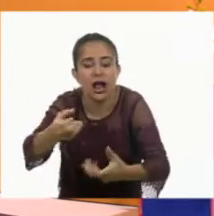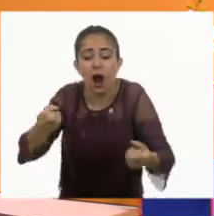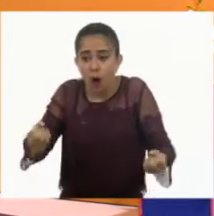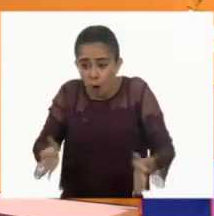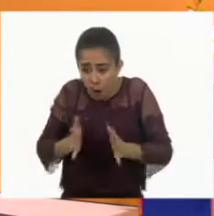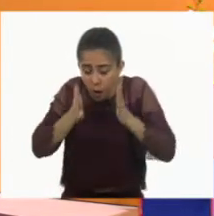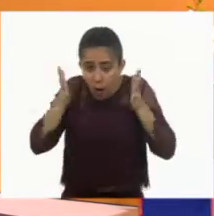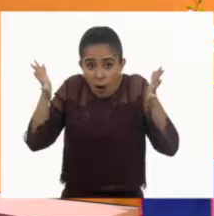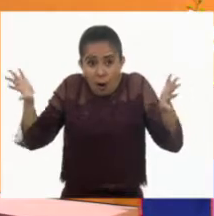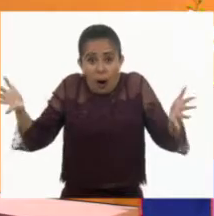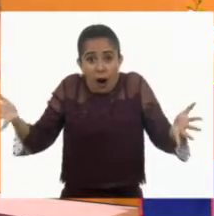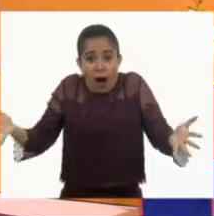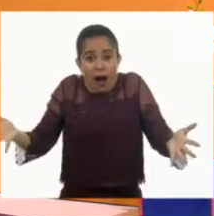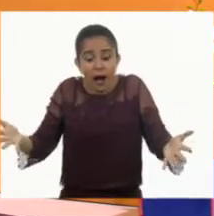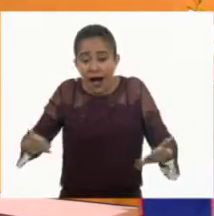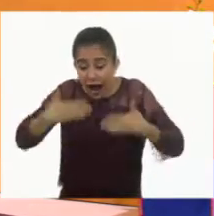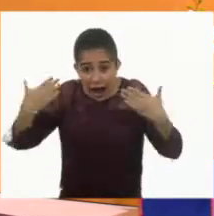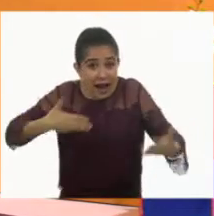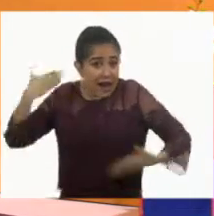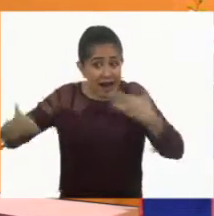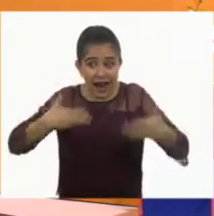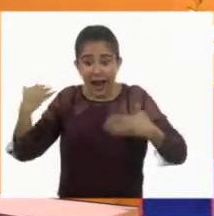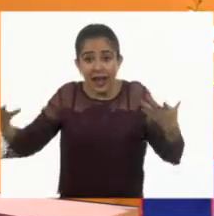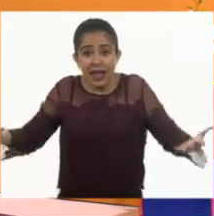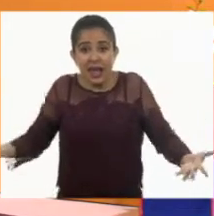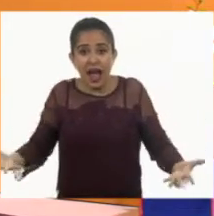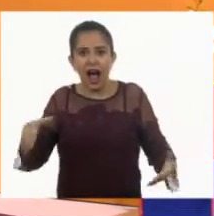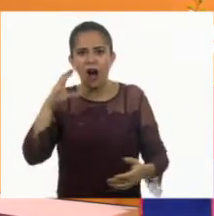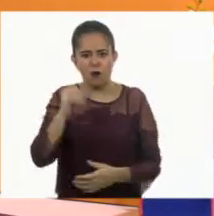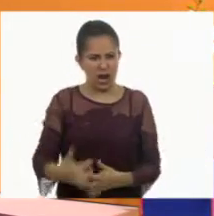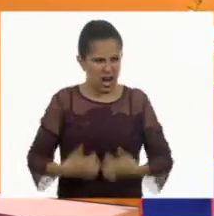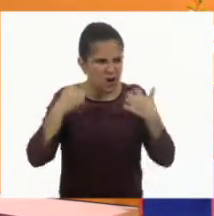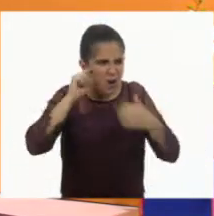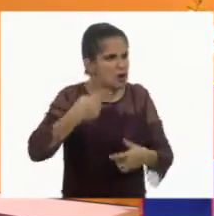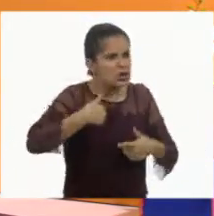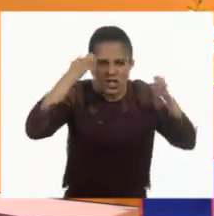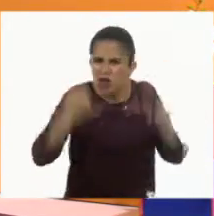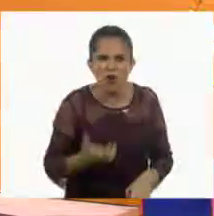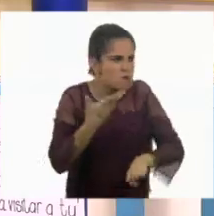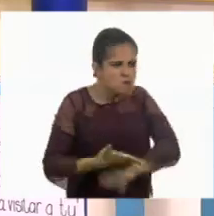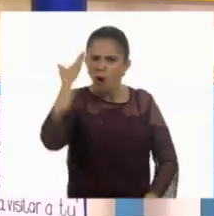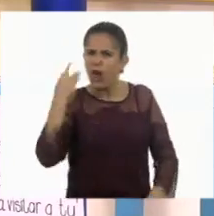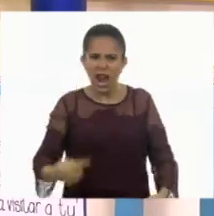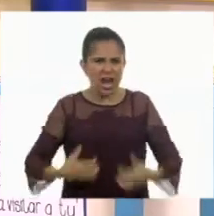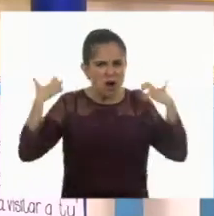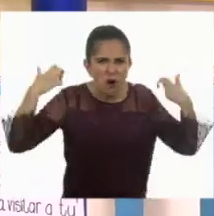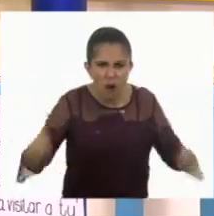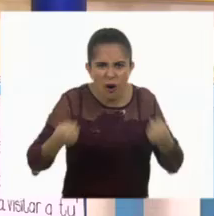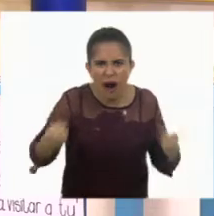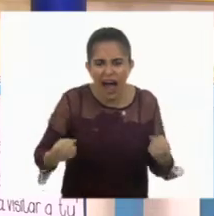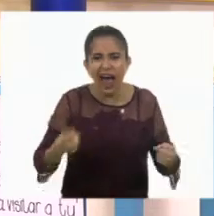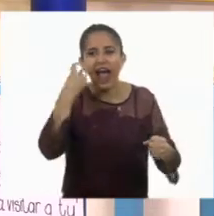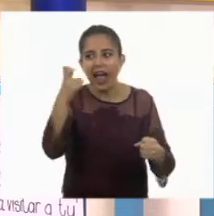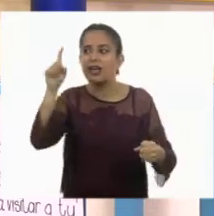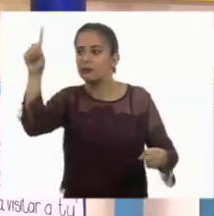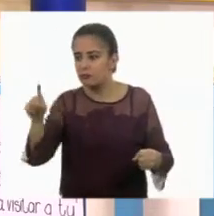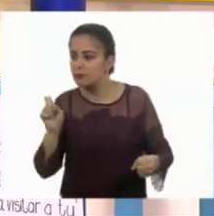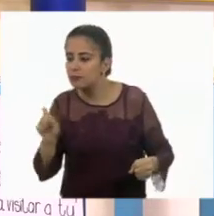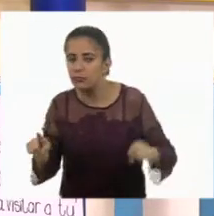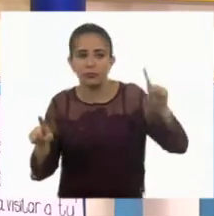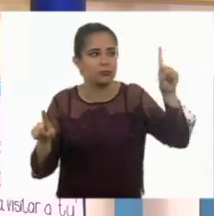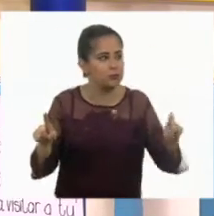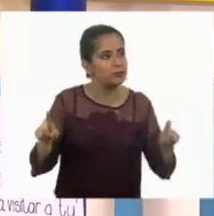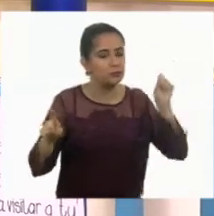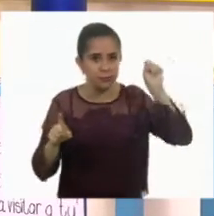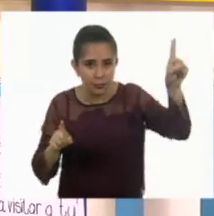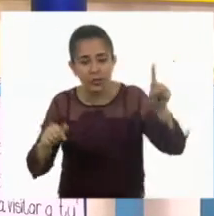expresar tus emociones, ya sea de alegría, de enojo, de queja, de enfado, de todo eso. Y también va una al